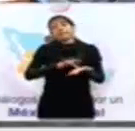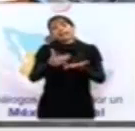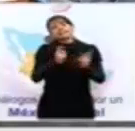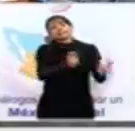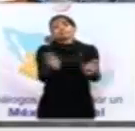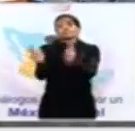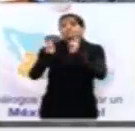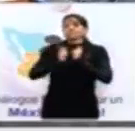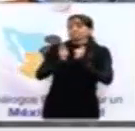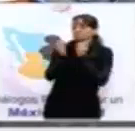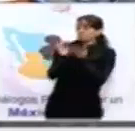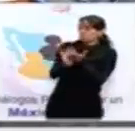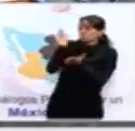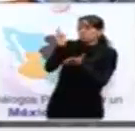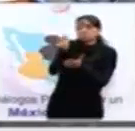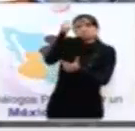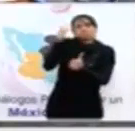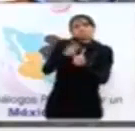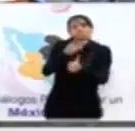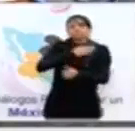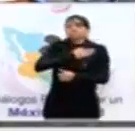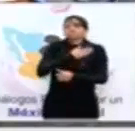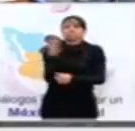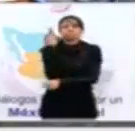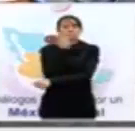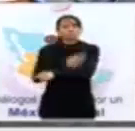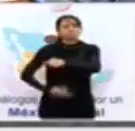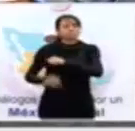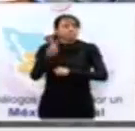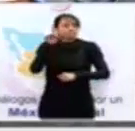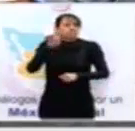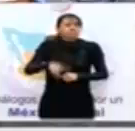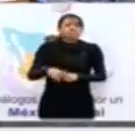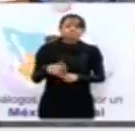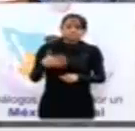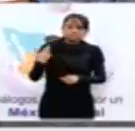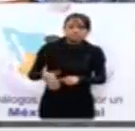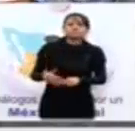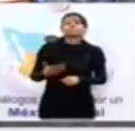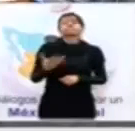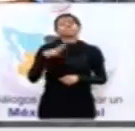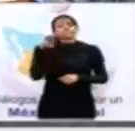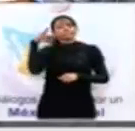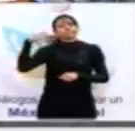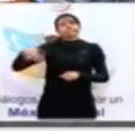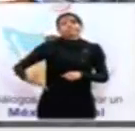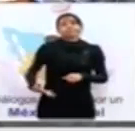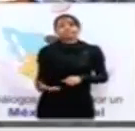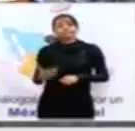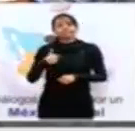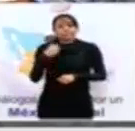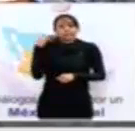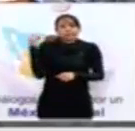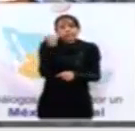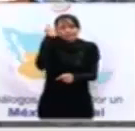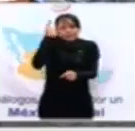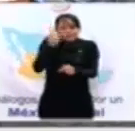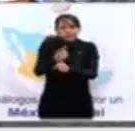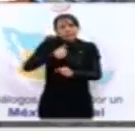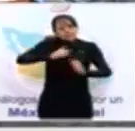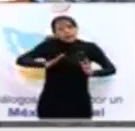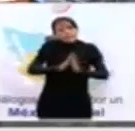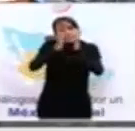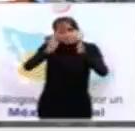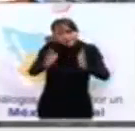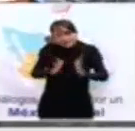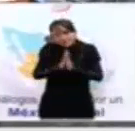y muy buenas tardes. Es una excelente oportunidad para mí, en representación del Instituto Interamericano de Cooperación para